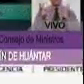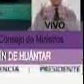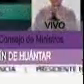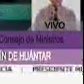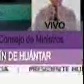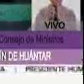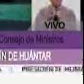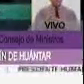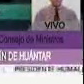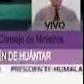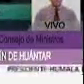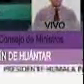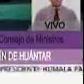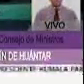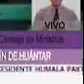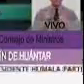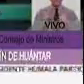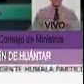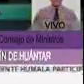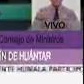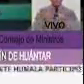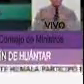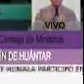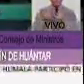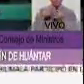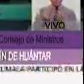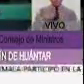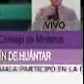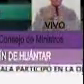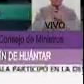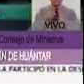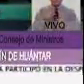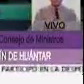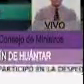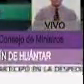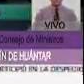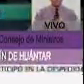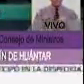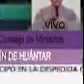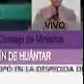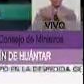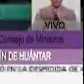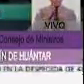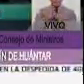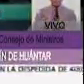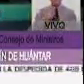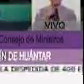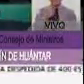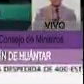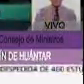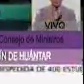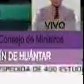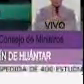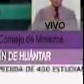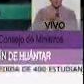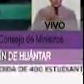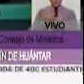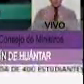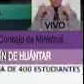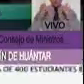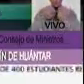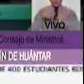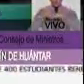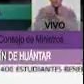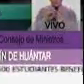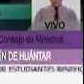que involucra a varios personajes, de esta manera, entonces, según lo que usted ha mencionado, ¿se enmarca